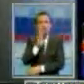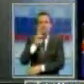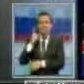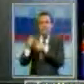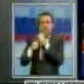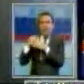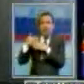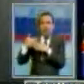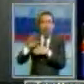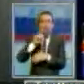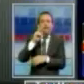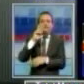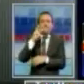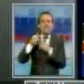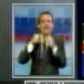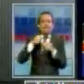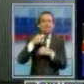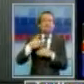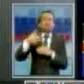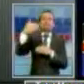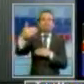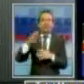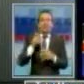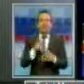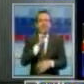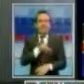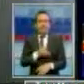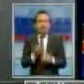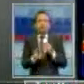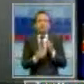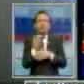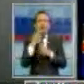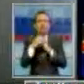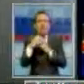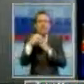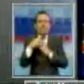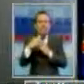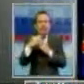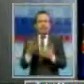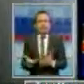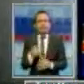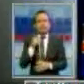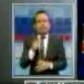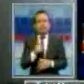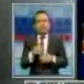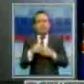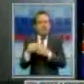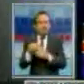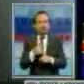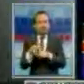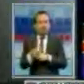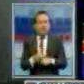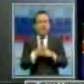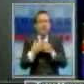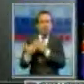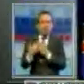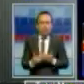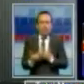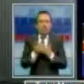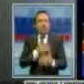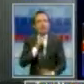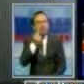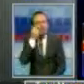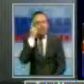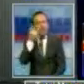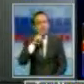sino los próximos 20 años. Tenemos que ser capaces de crear nuevas generaciones, desde dirigentes sociales, estudiantiles, que entiendan